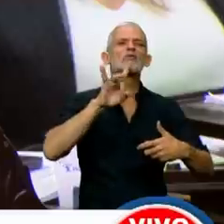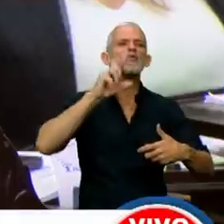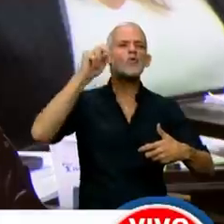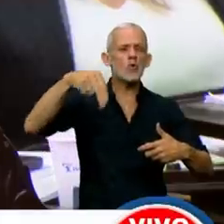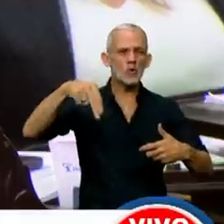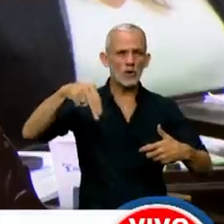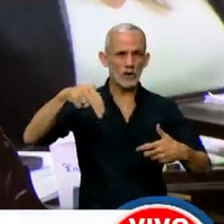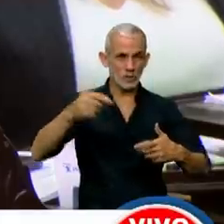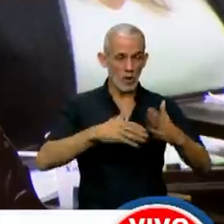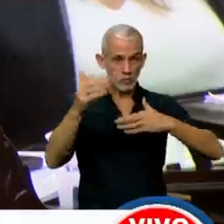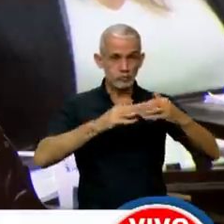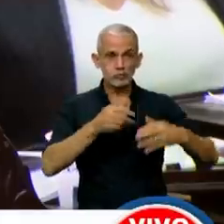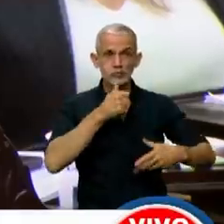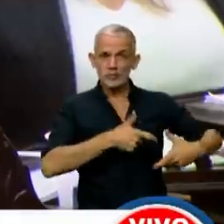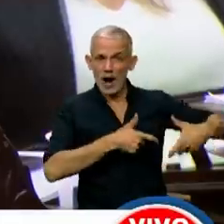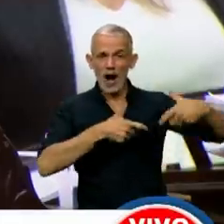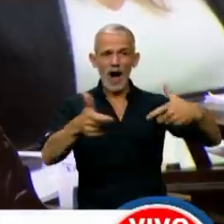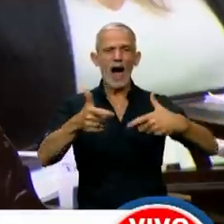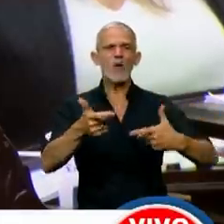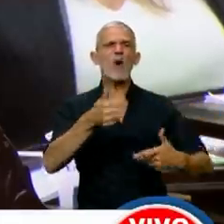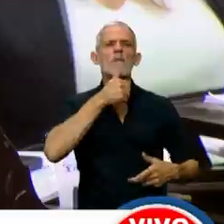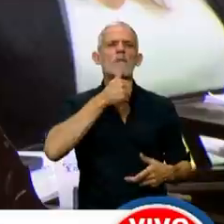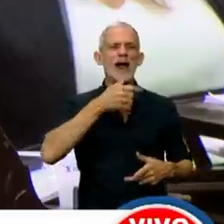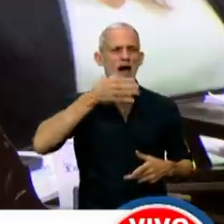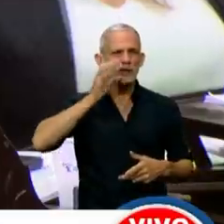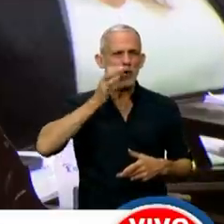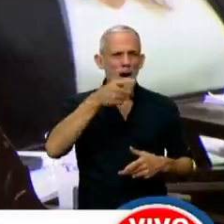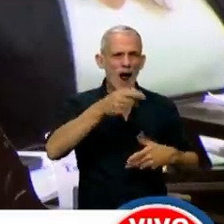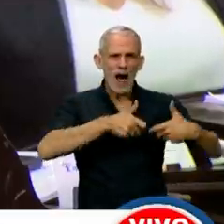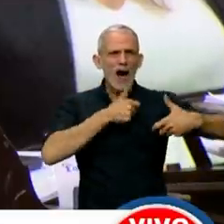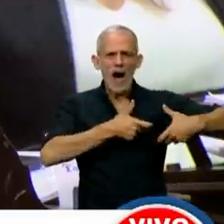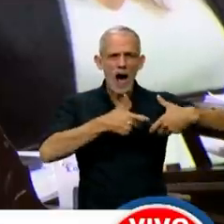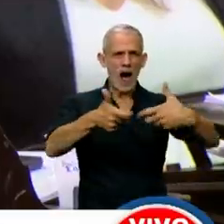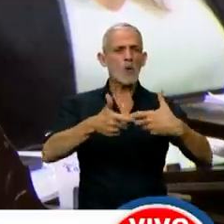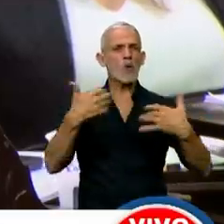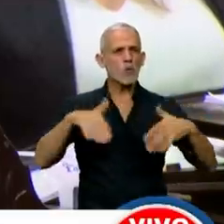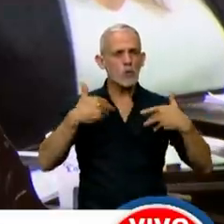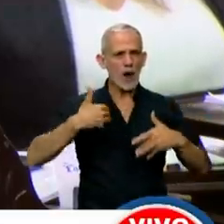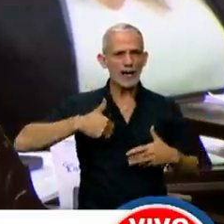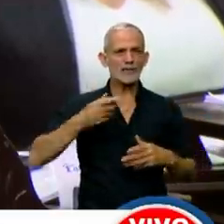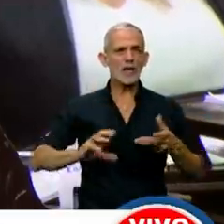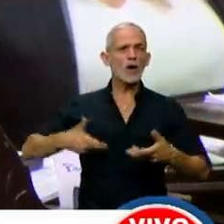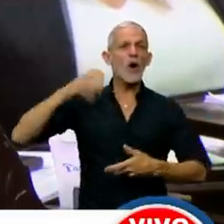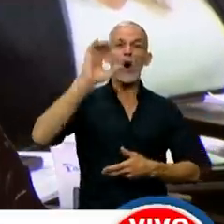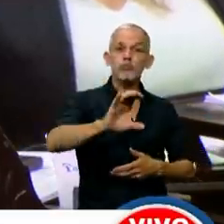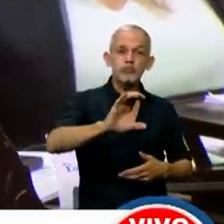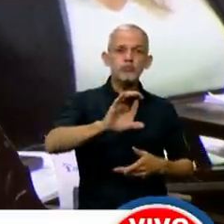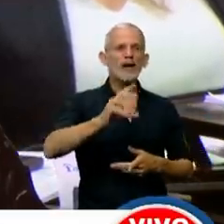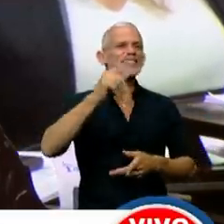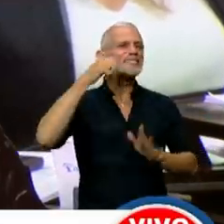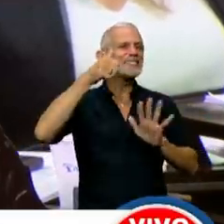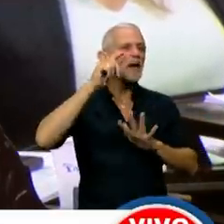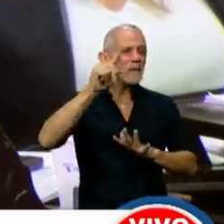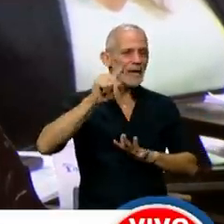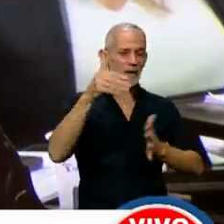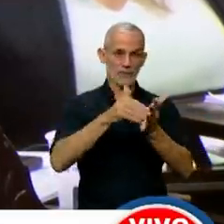obras de agua potable más importante de la argentina que tiene una inversión de más de 6 mil millones